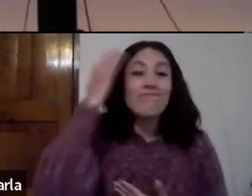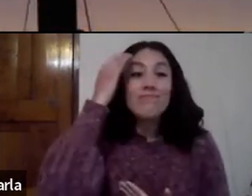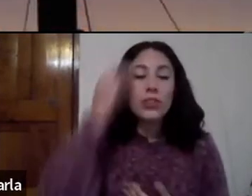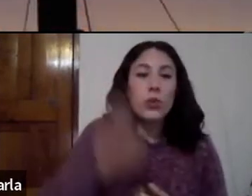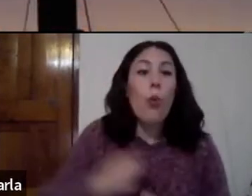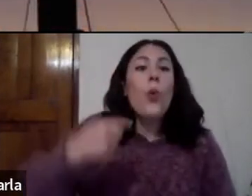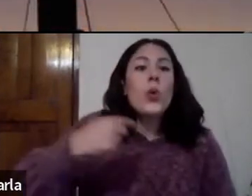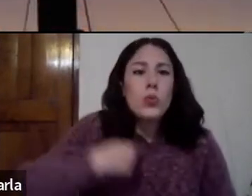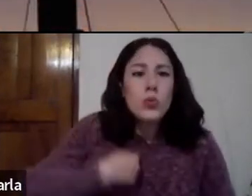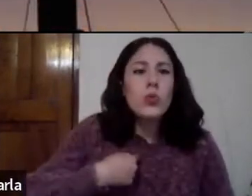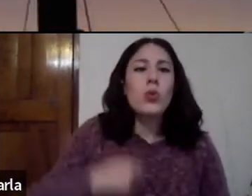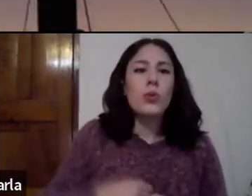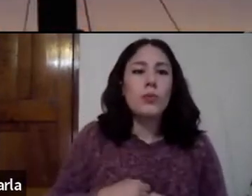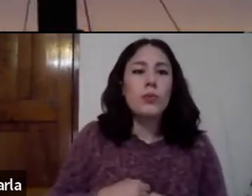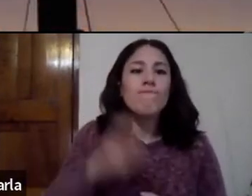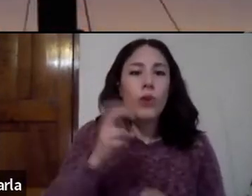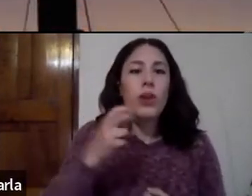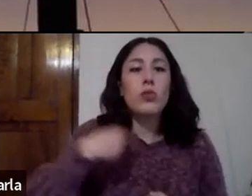soy.